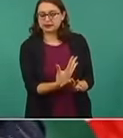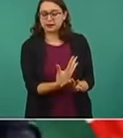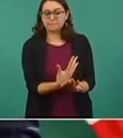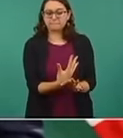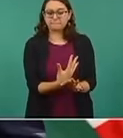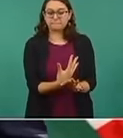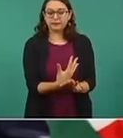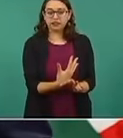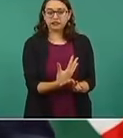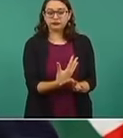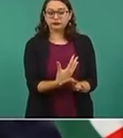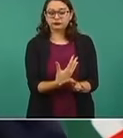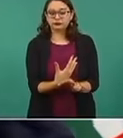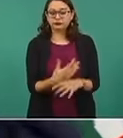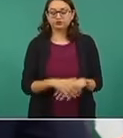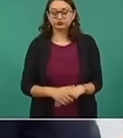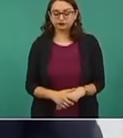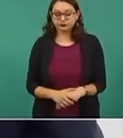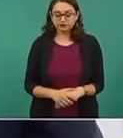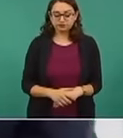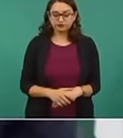que las compañías petroleras extranjeras